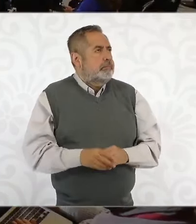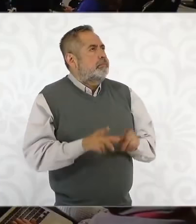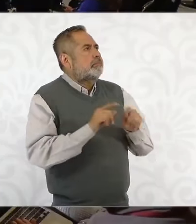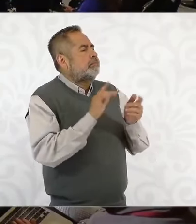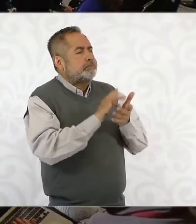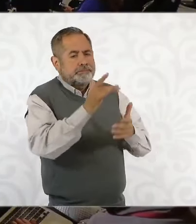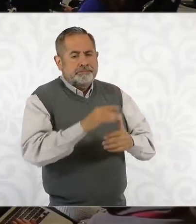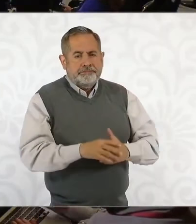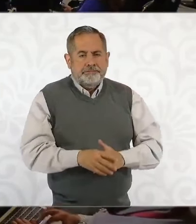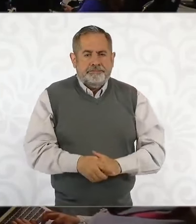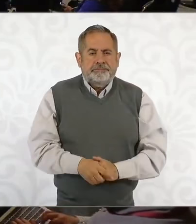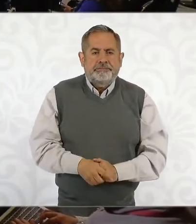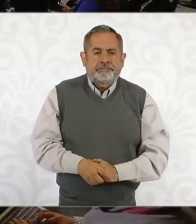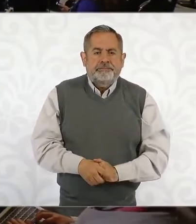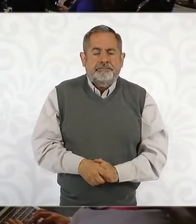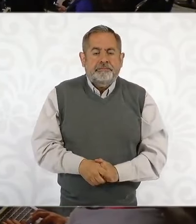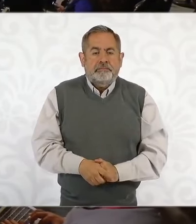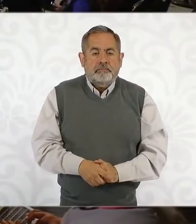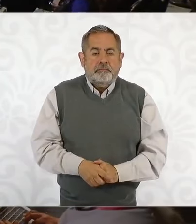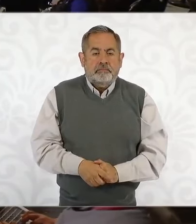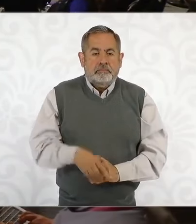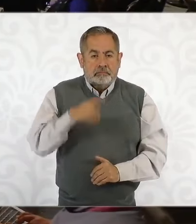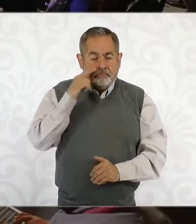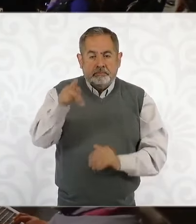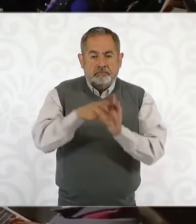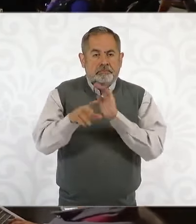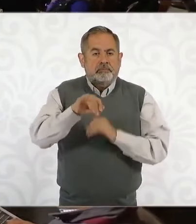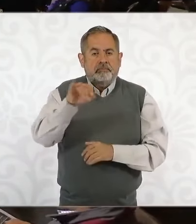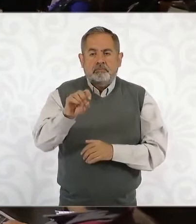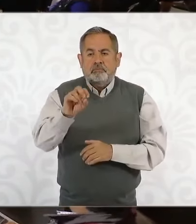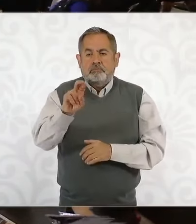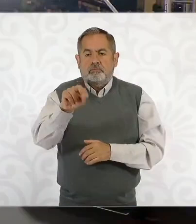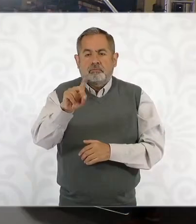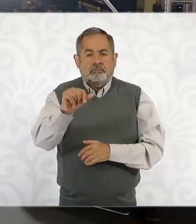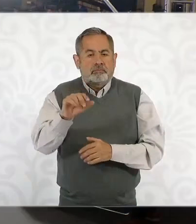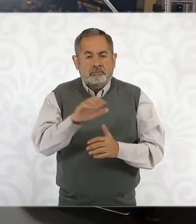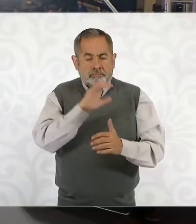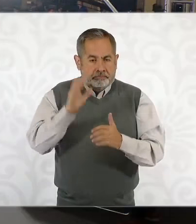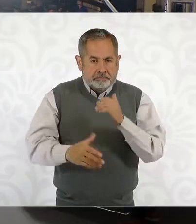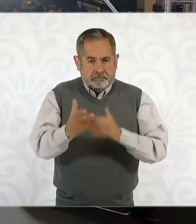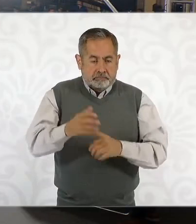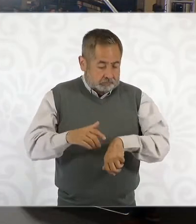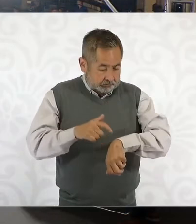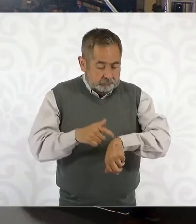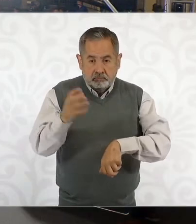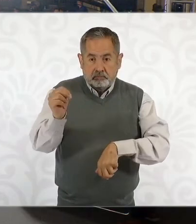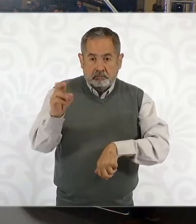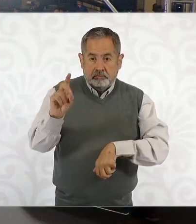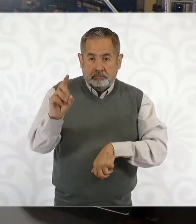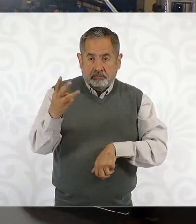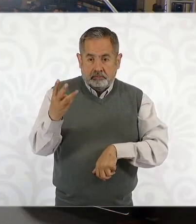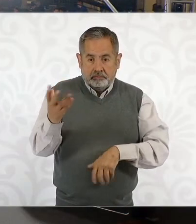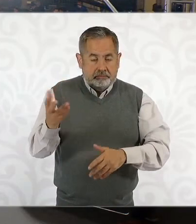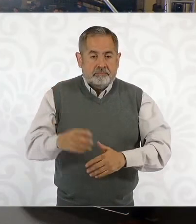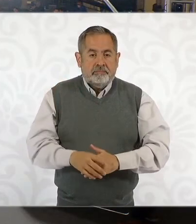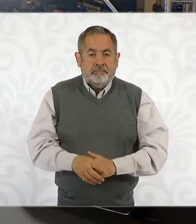Presidenta. Bueno, a ver, vamos a la jornada y ya cerramos. Ya son 9:33, ya me